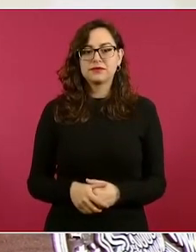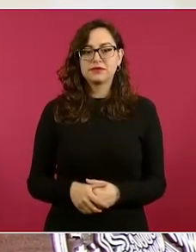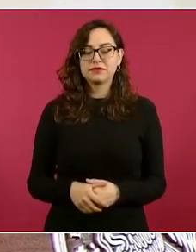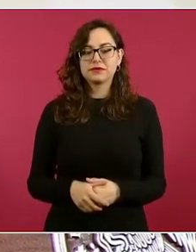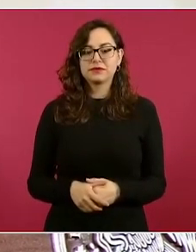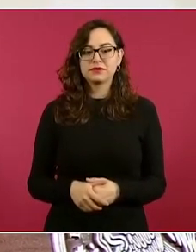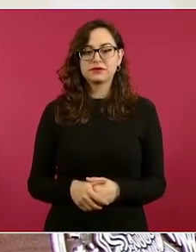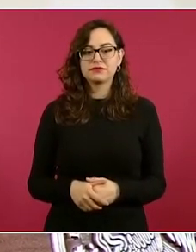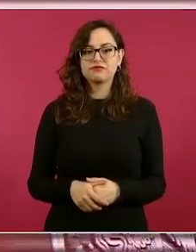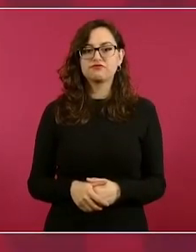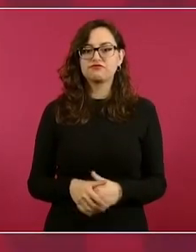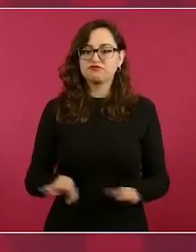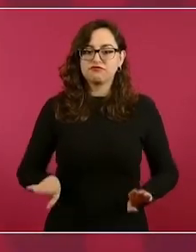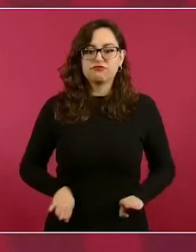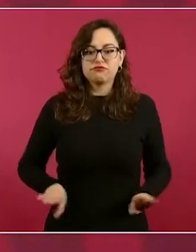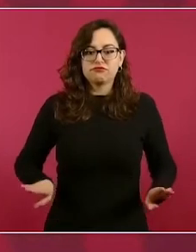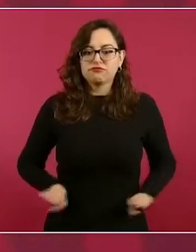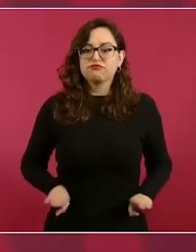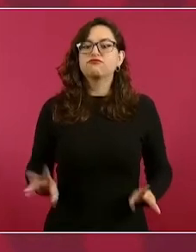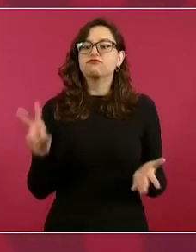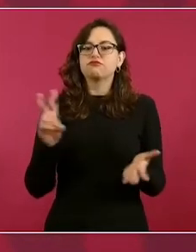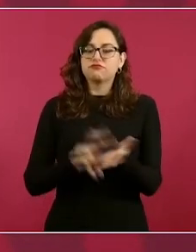lleno de valores,